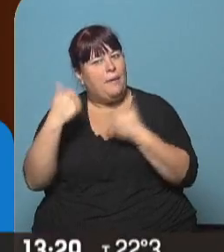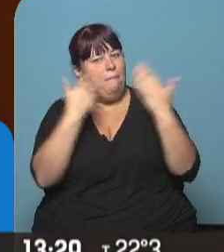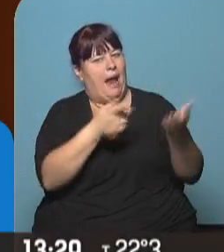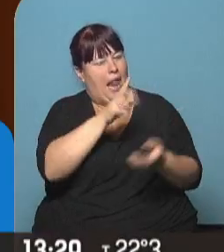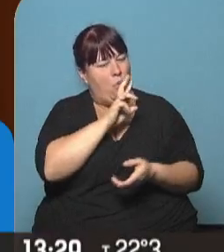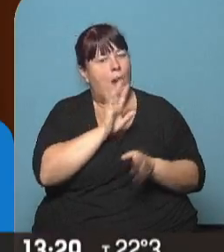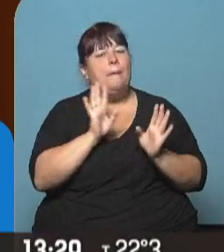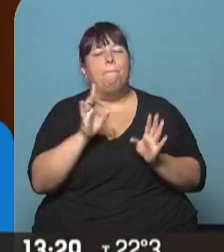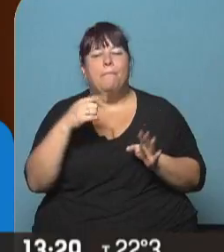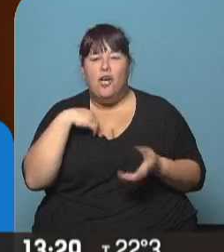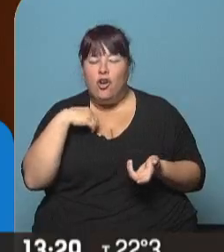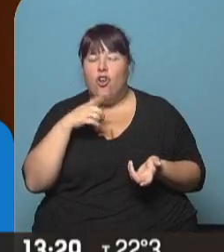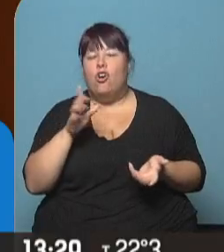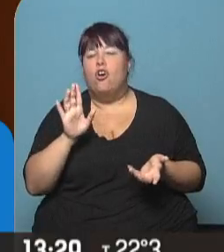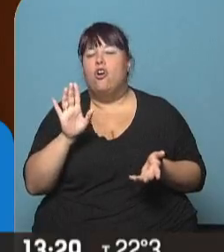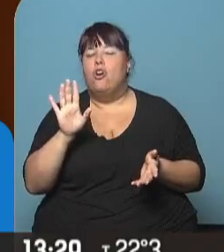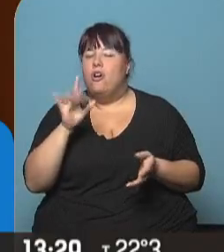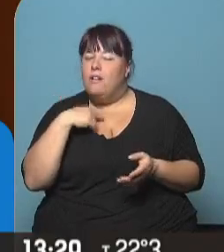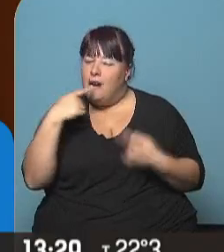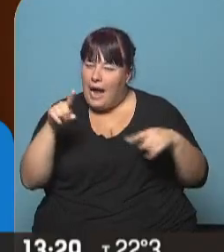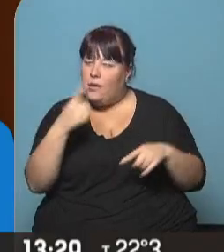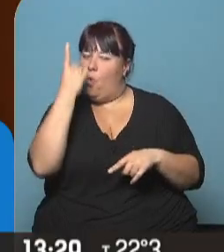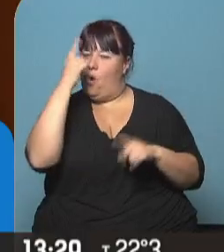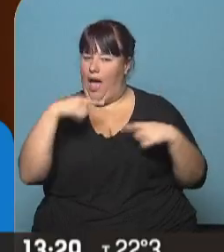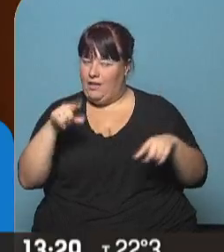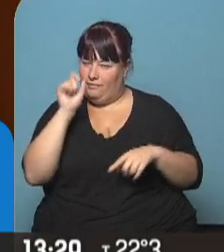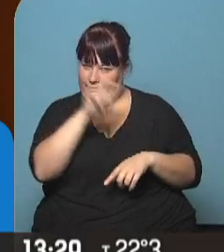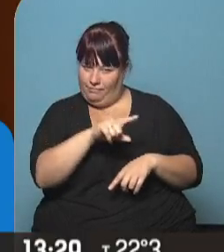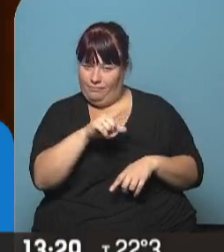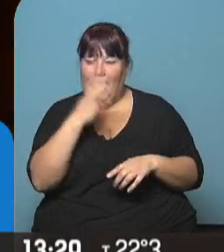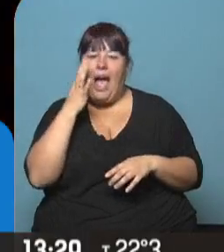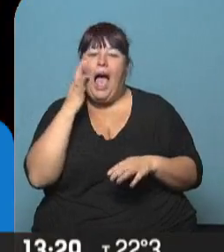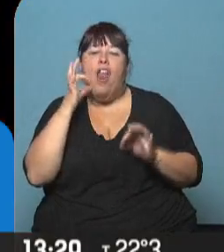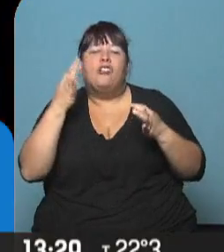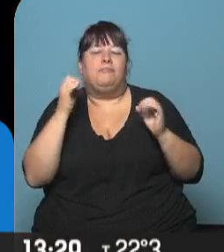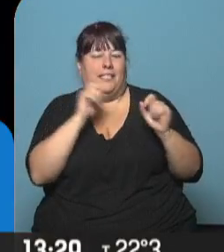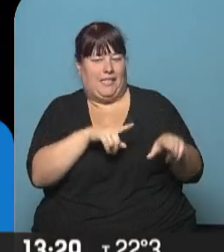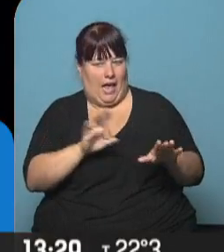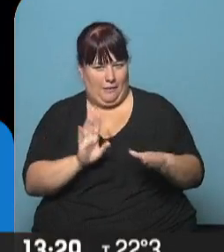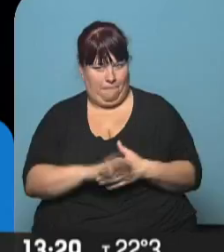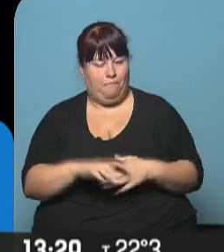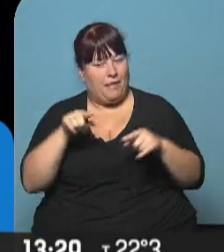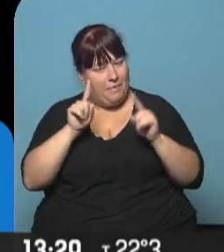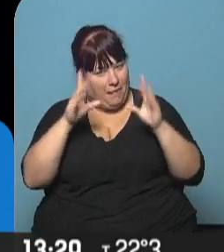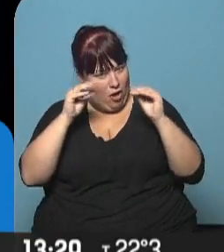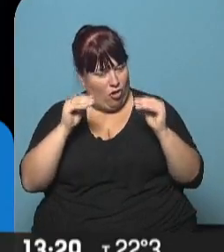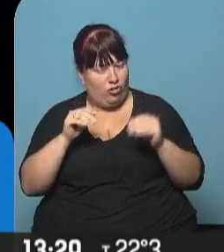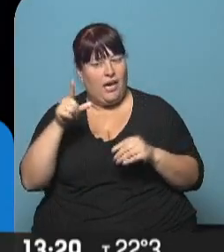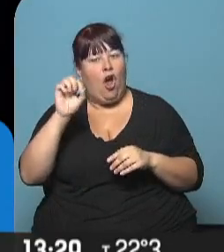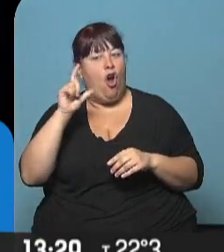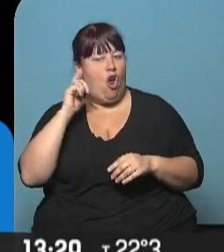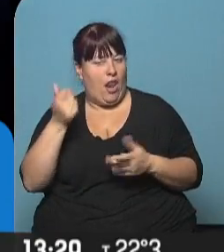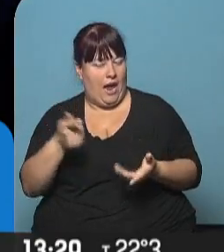Sandro, pero le quiero cantar algo especial esa noche a